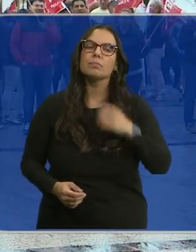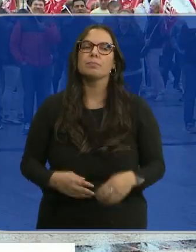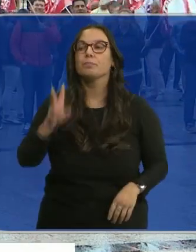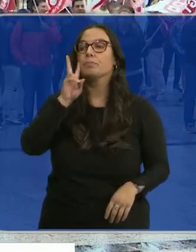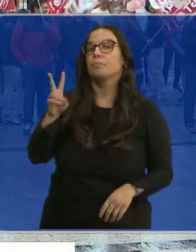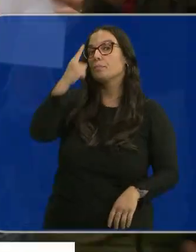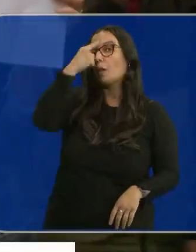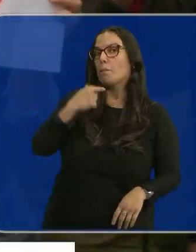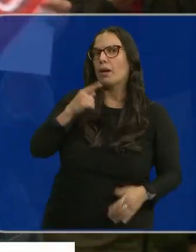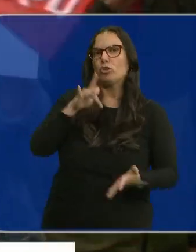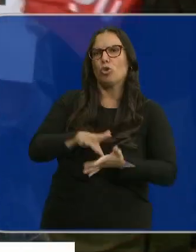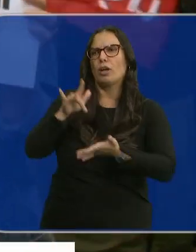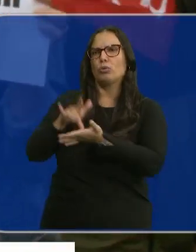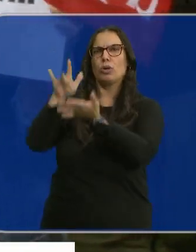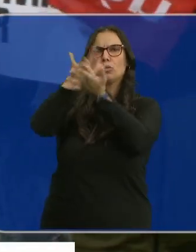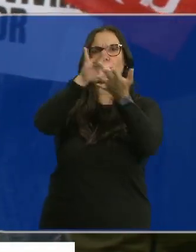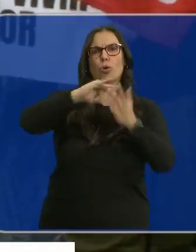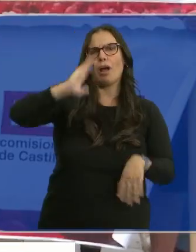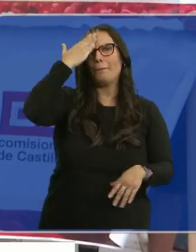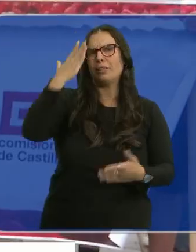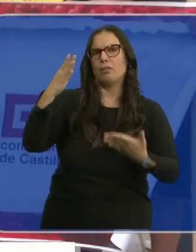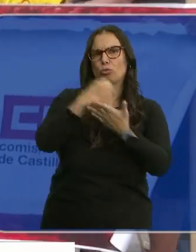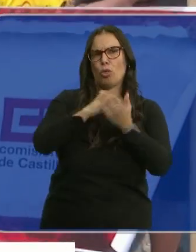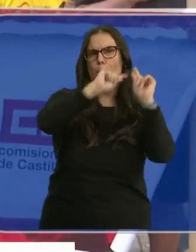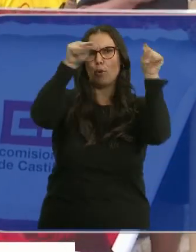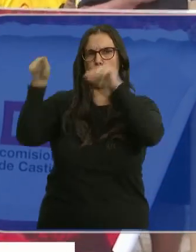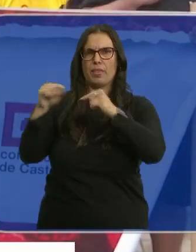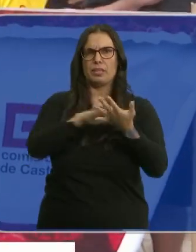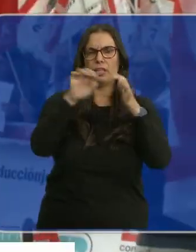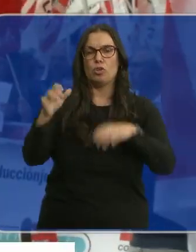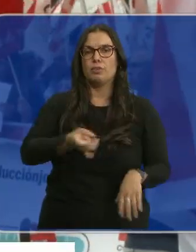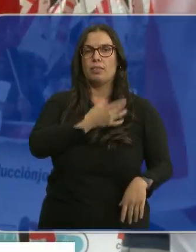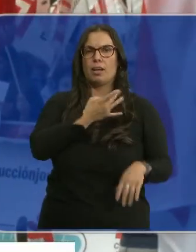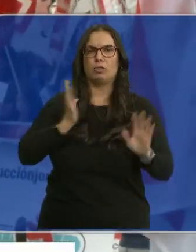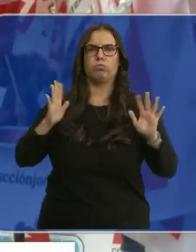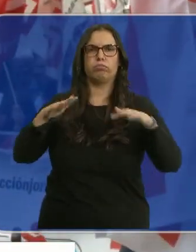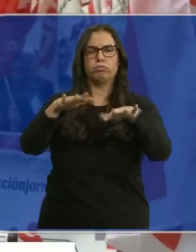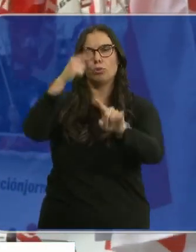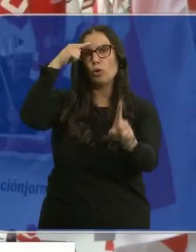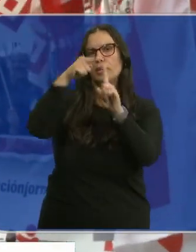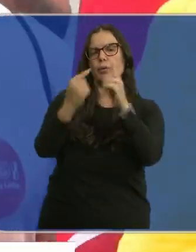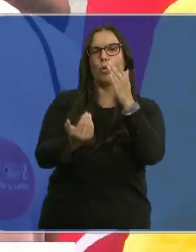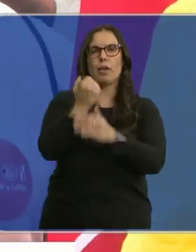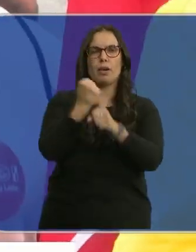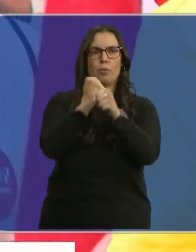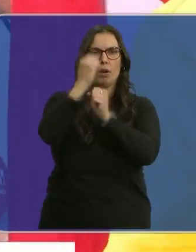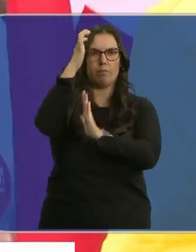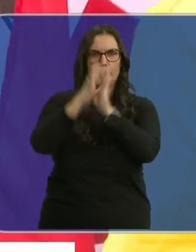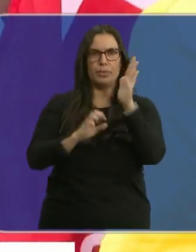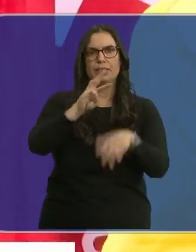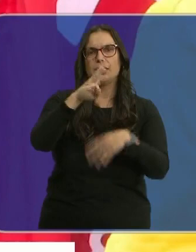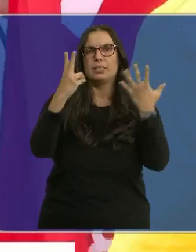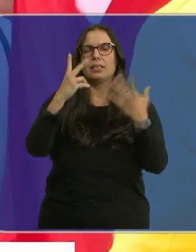Esta imagen se ha repetido en todas las capitales de provincia de Castilla y León. Los sindicatos se han manifestado por la reducción de la jornada laboral